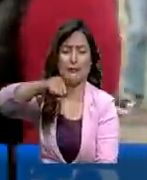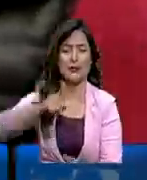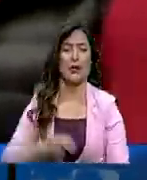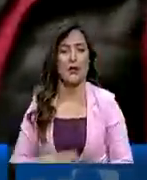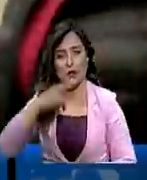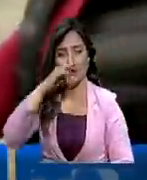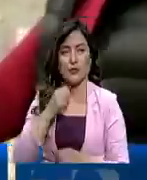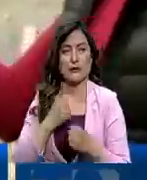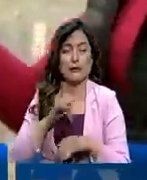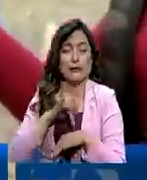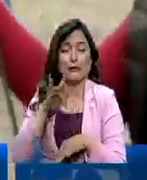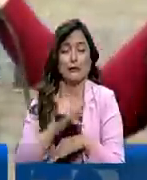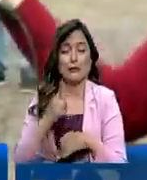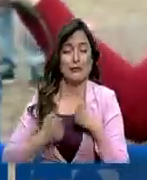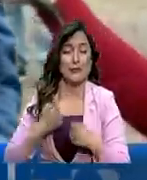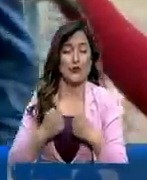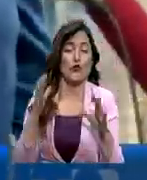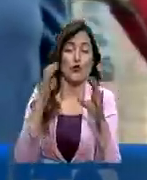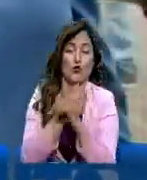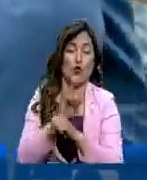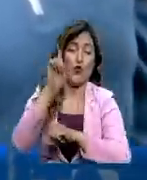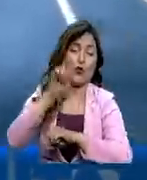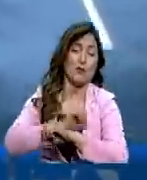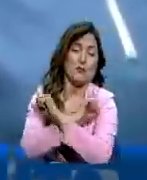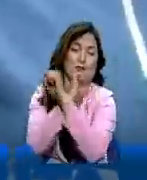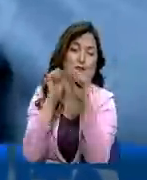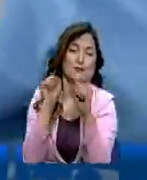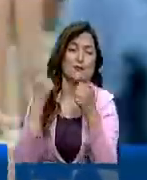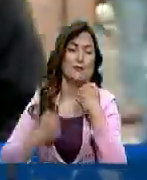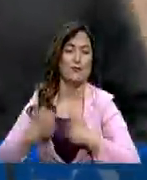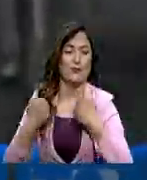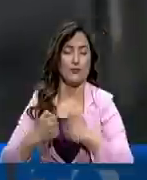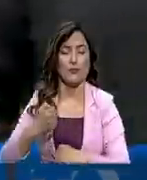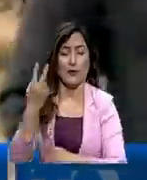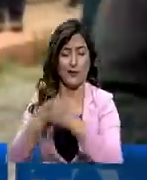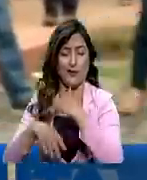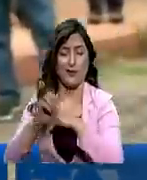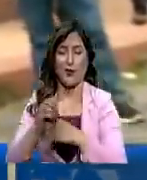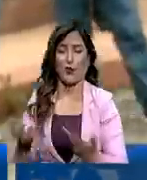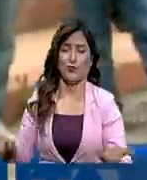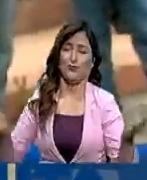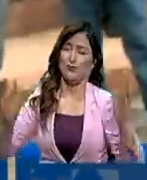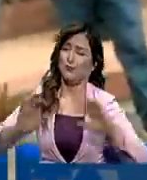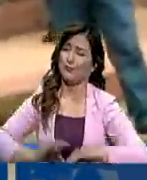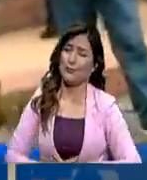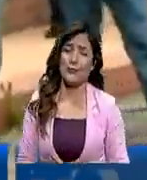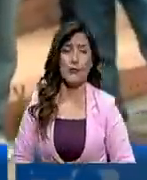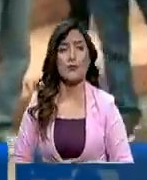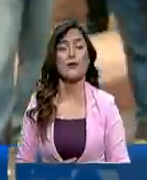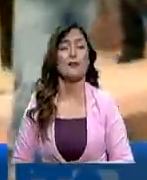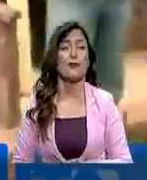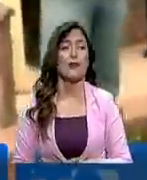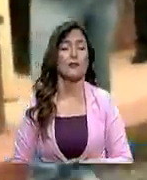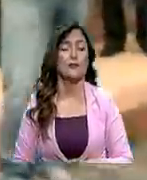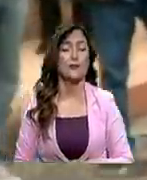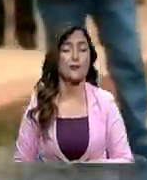tempranito o de noche o estar esperando que llegue a la 1 de la mañana para poderles bañar a los chicos. Se tiene que tener todo, como